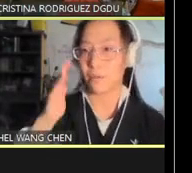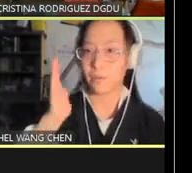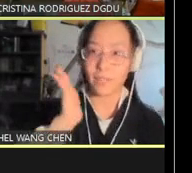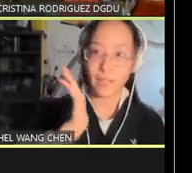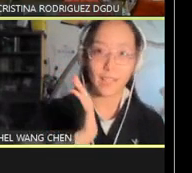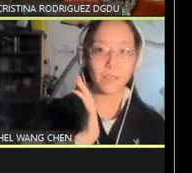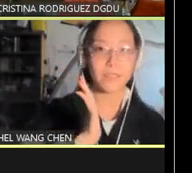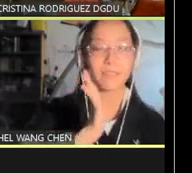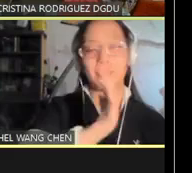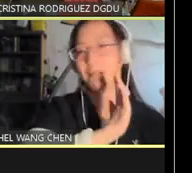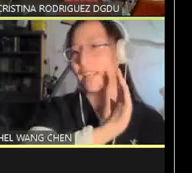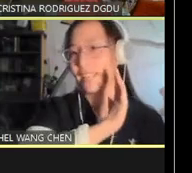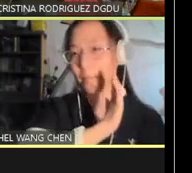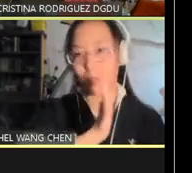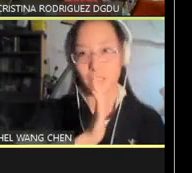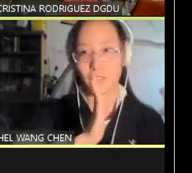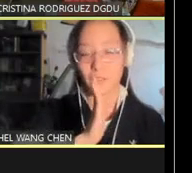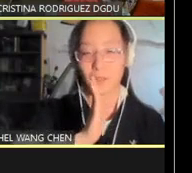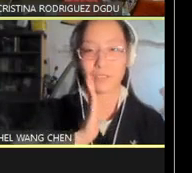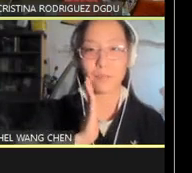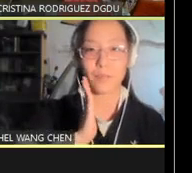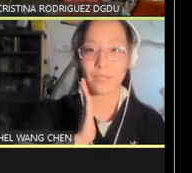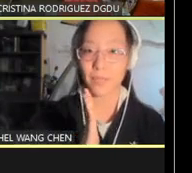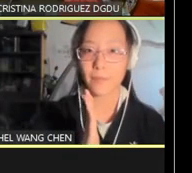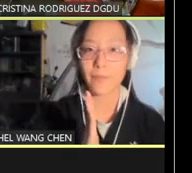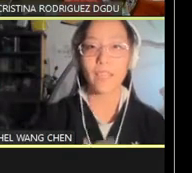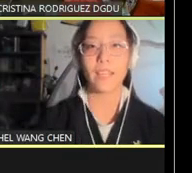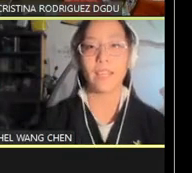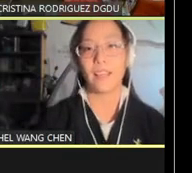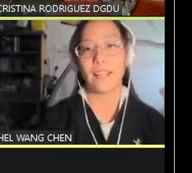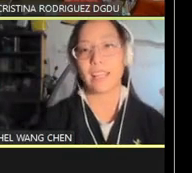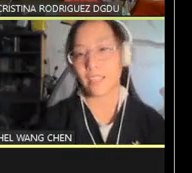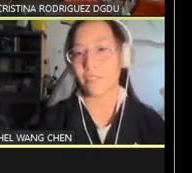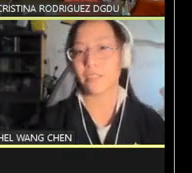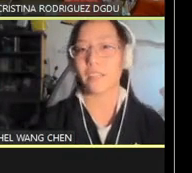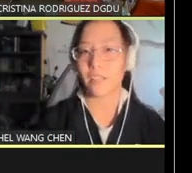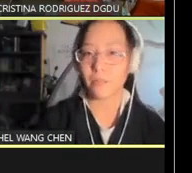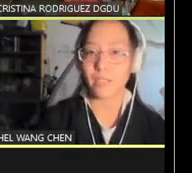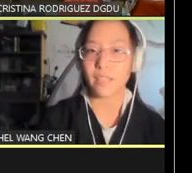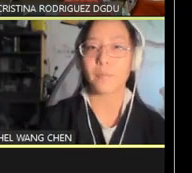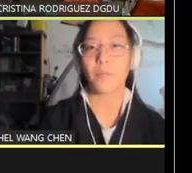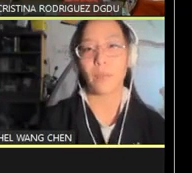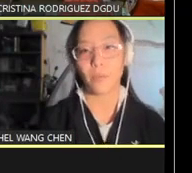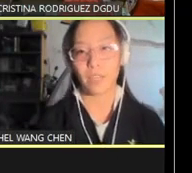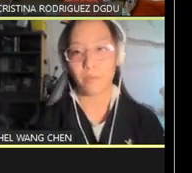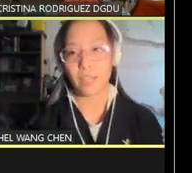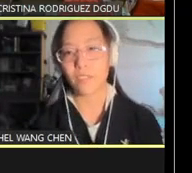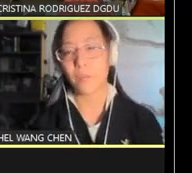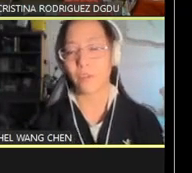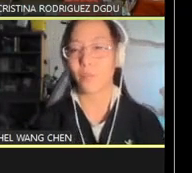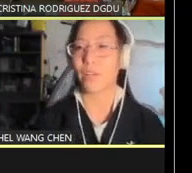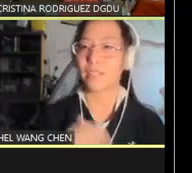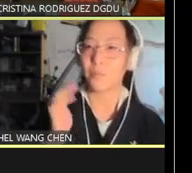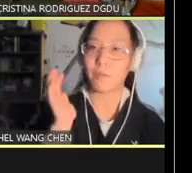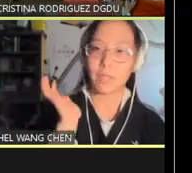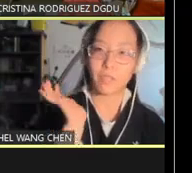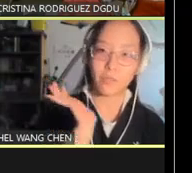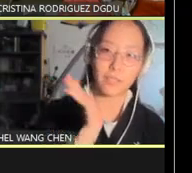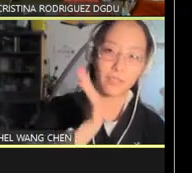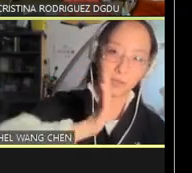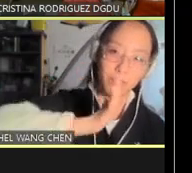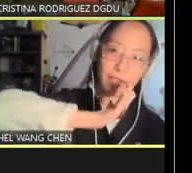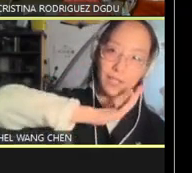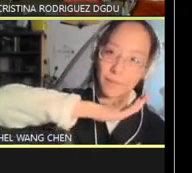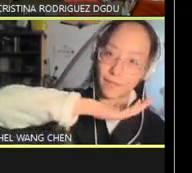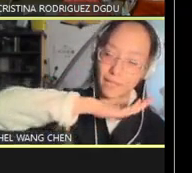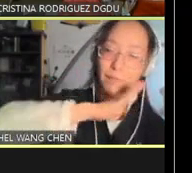decir, 90 grados, es la posición de cuando estamos de pie. La hinchazón se reduce, puede poner peso, pero no puede hacer el movimiento